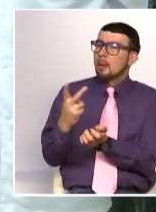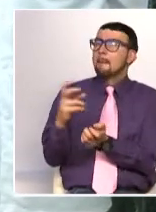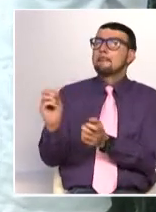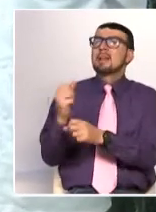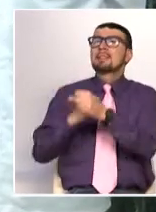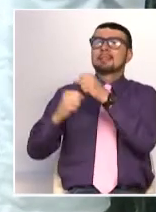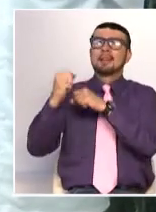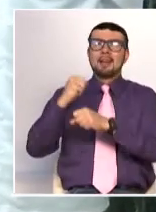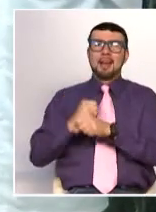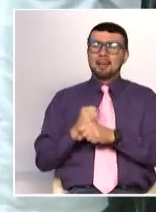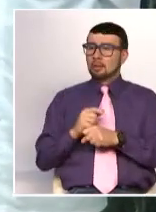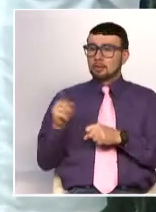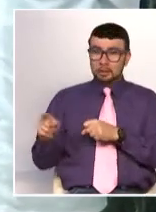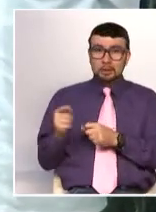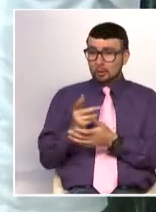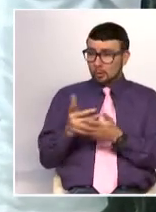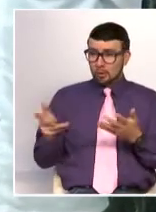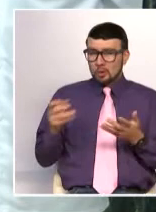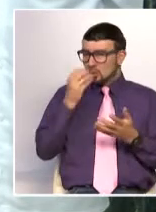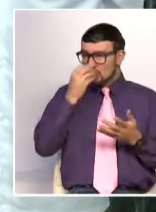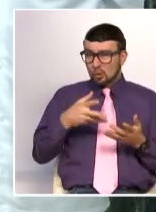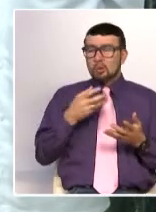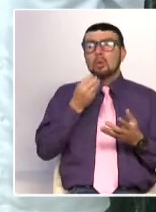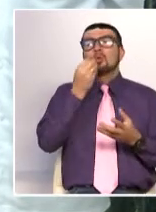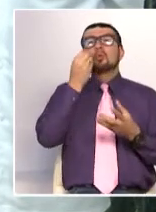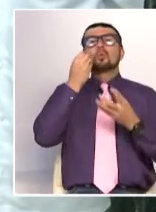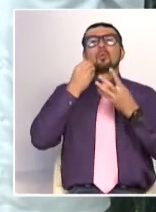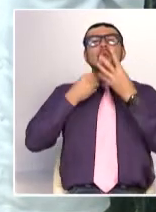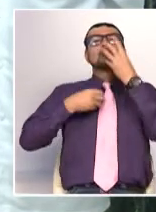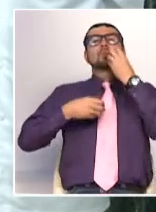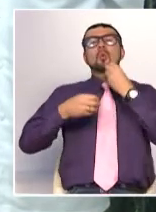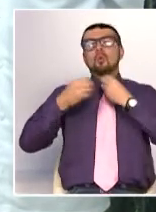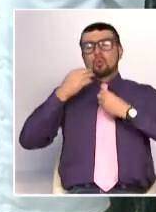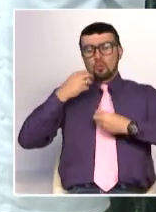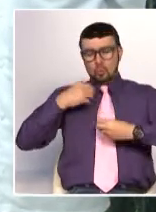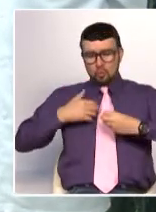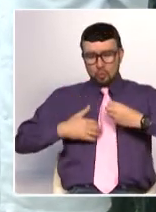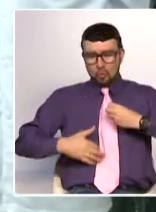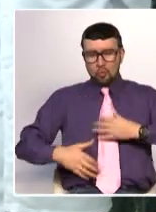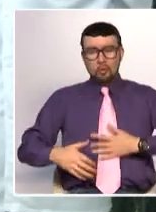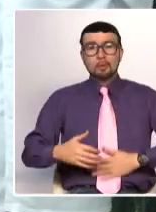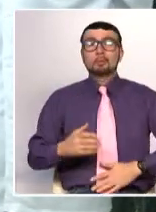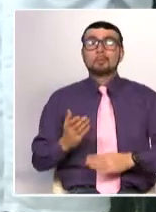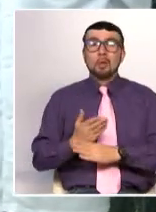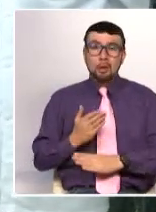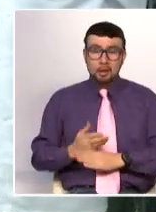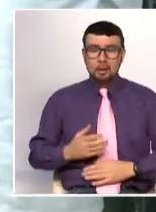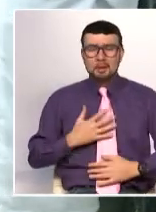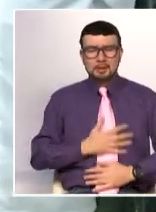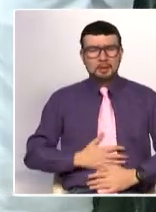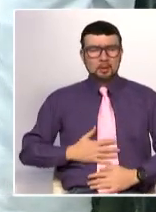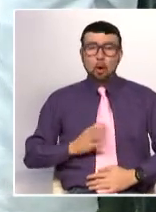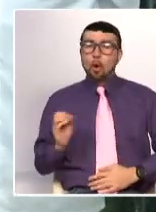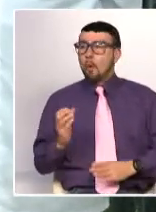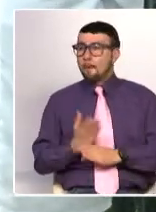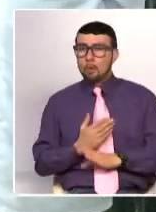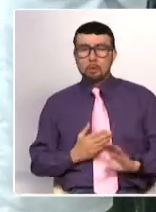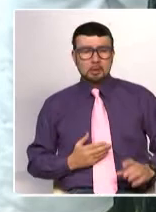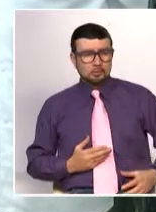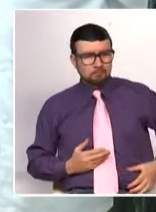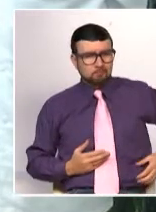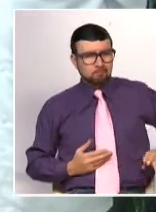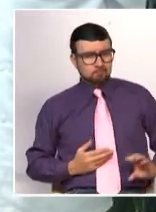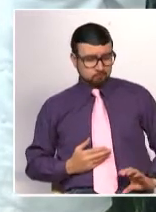tragándose todas estas toxinas y con problemas gástricos o con problemas de colon entonces desde allí